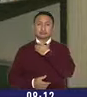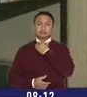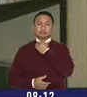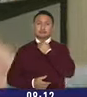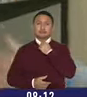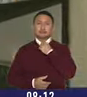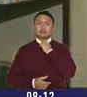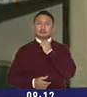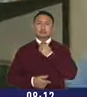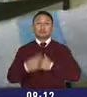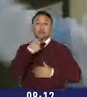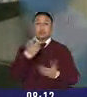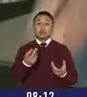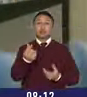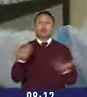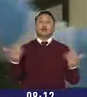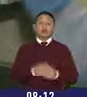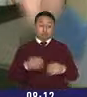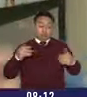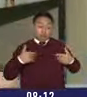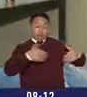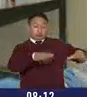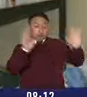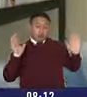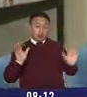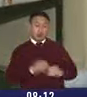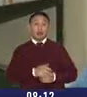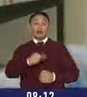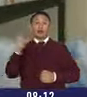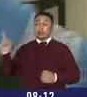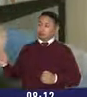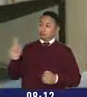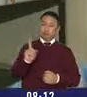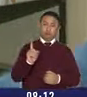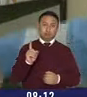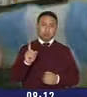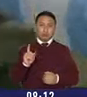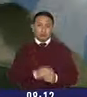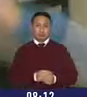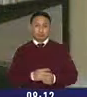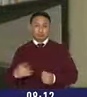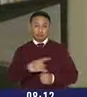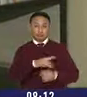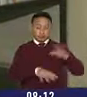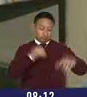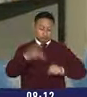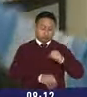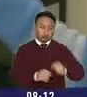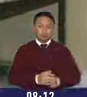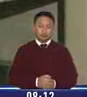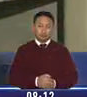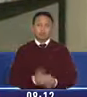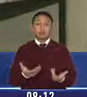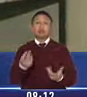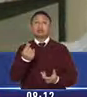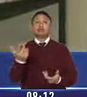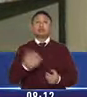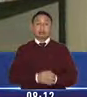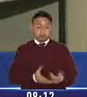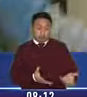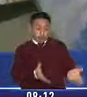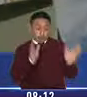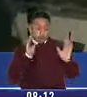Me dice, ¿dónde está el dinero? Le digo, no, llévate, digo, ahí está todo. Le digo, y entra otro señor más, otro man, y igualmente con un arma, y me dice, ¿dónde está el dinero? Y